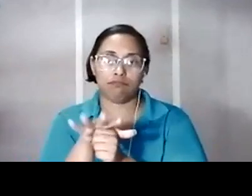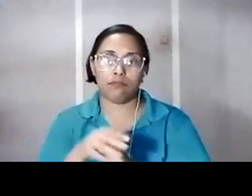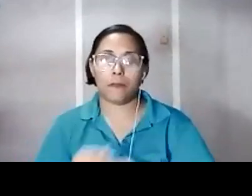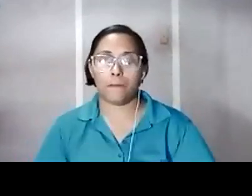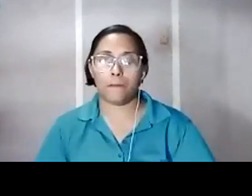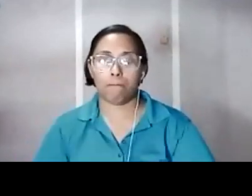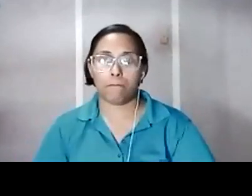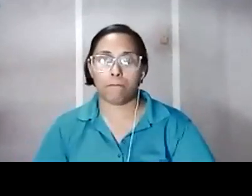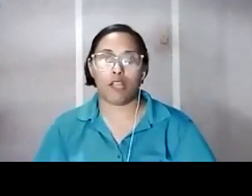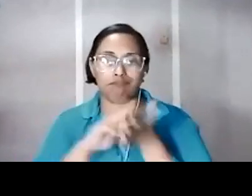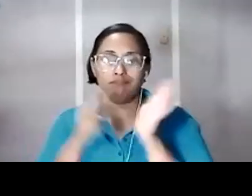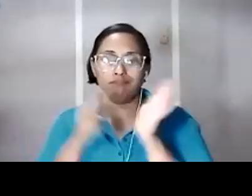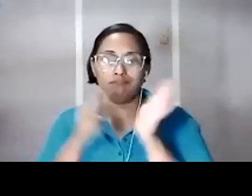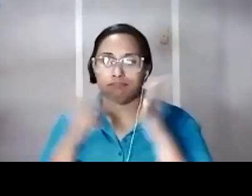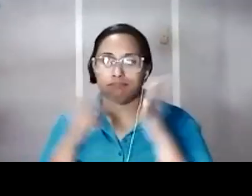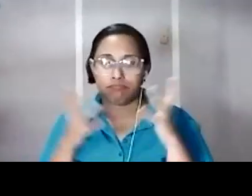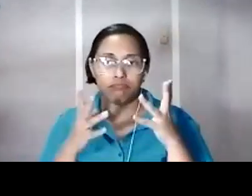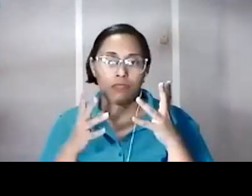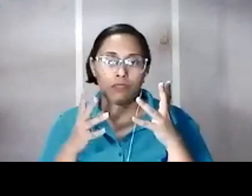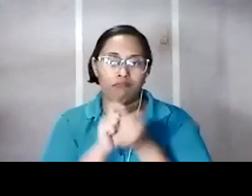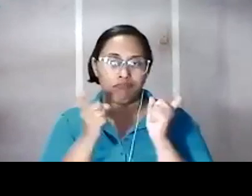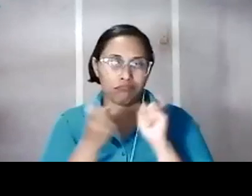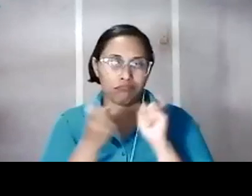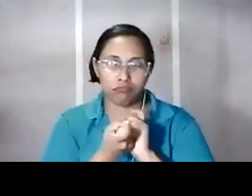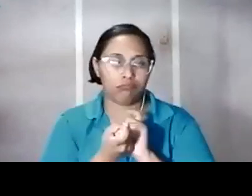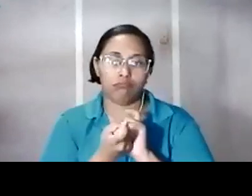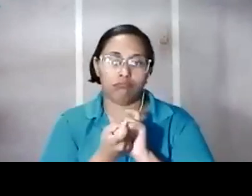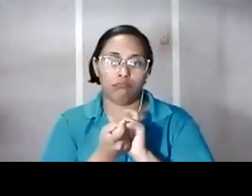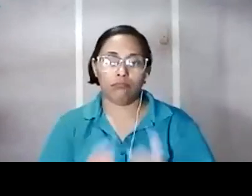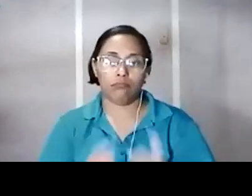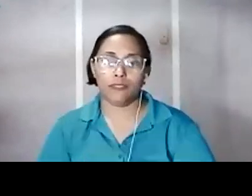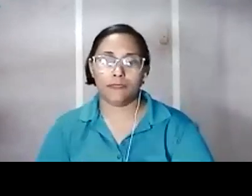no significó grandes cambios en términos de